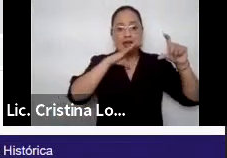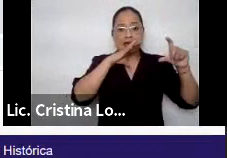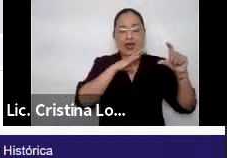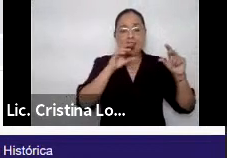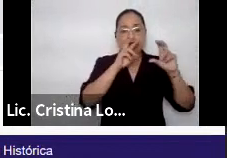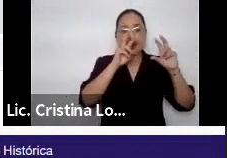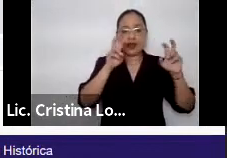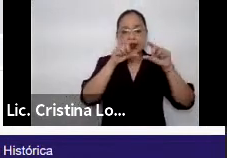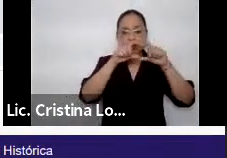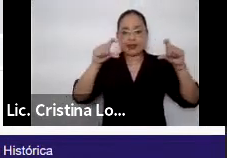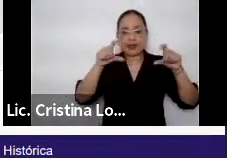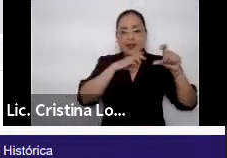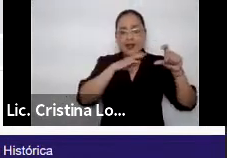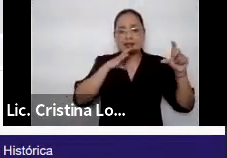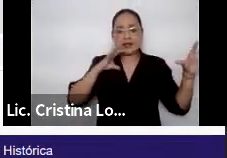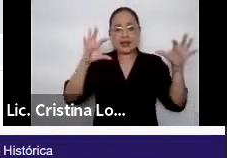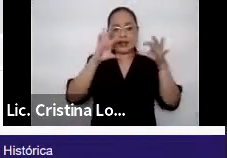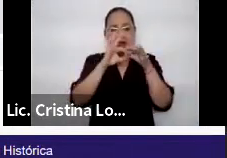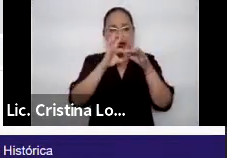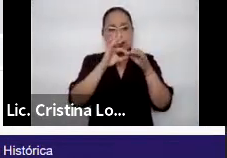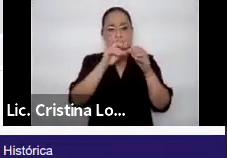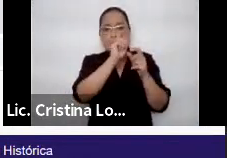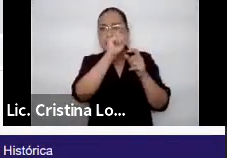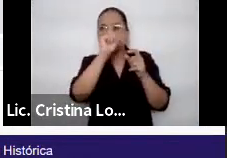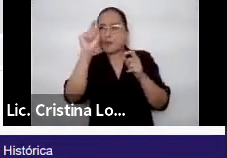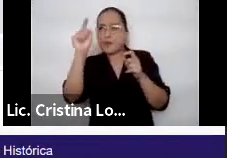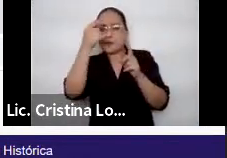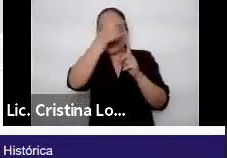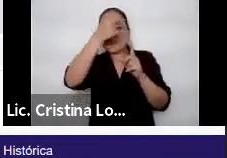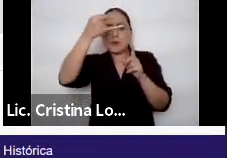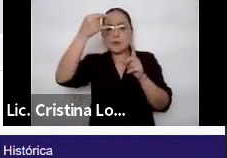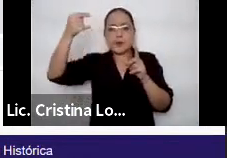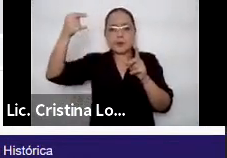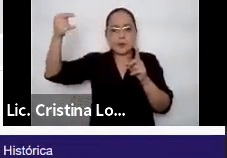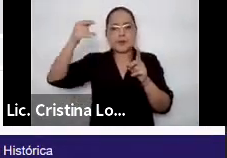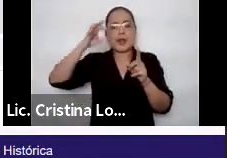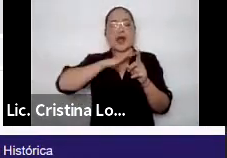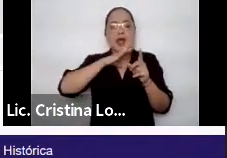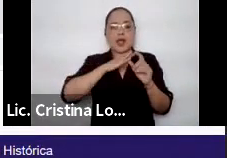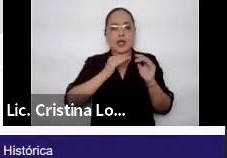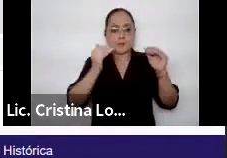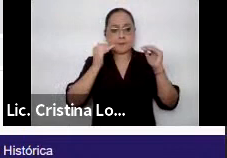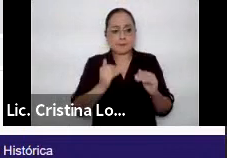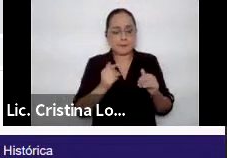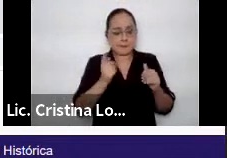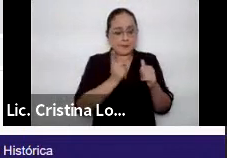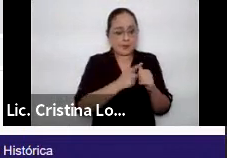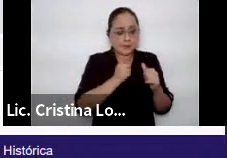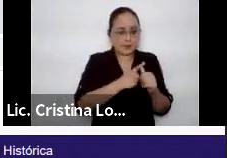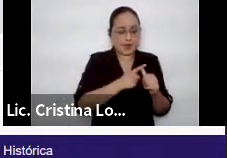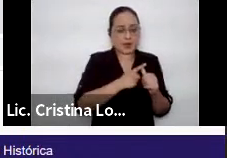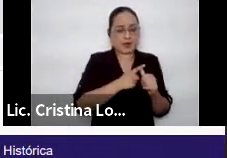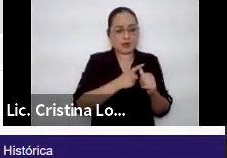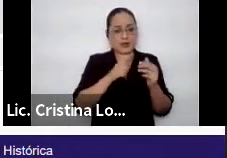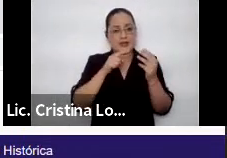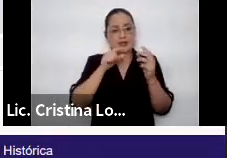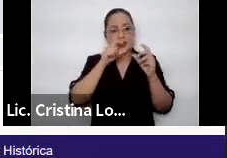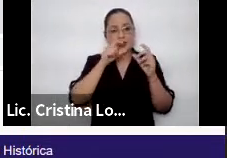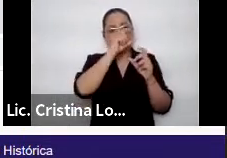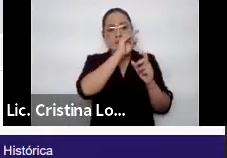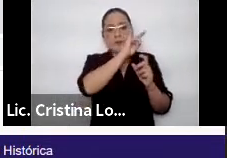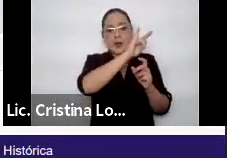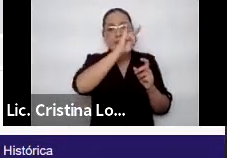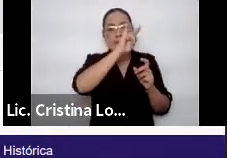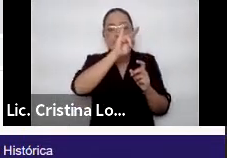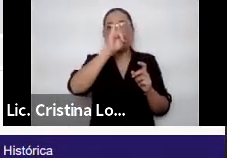cintillo con varios accesos. Y vamos a iniciar dándole un clic al tercer